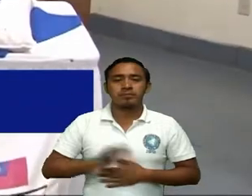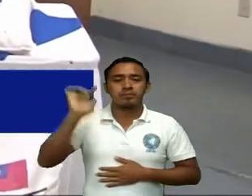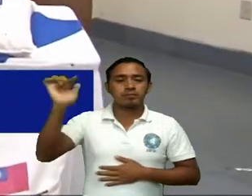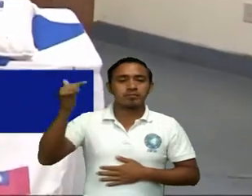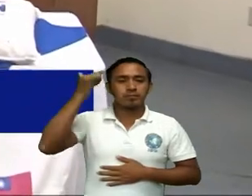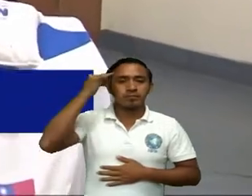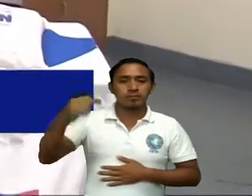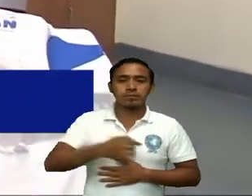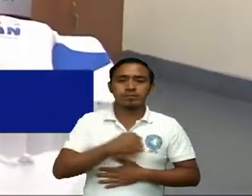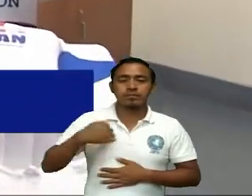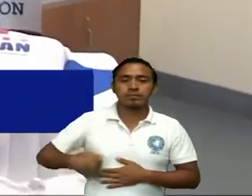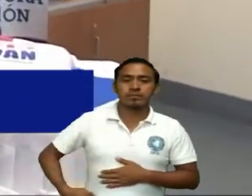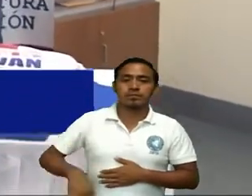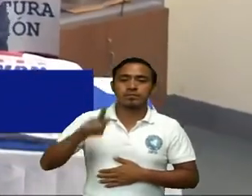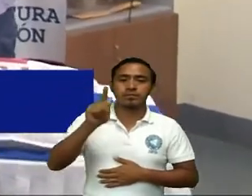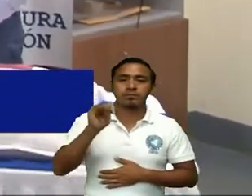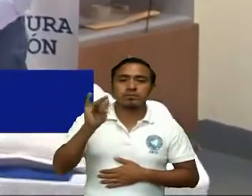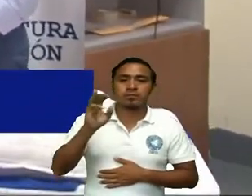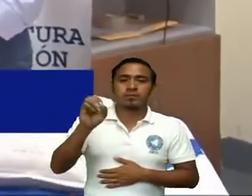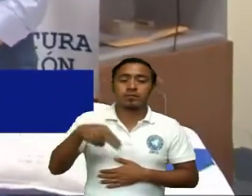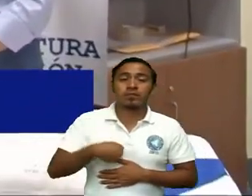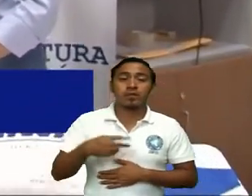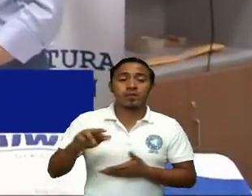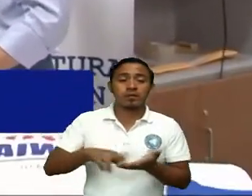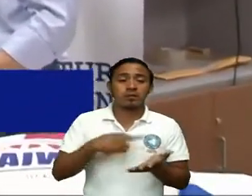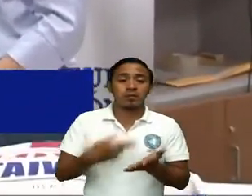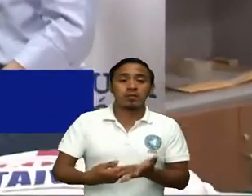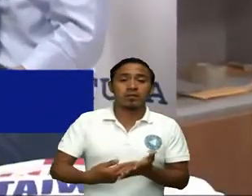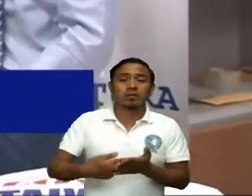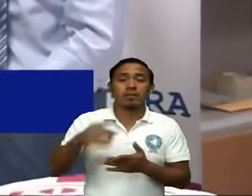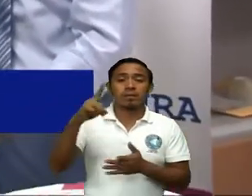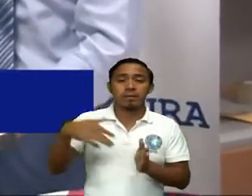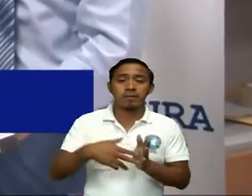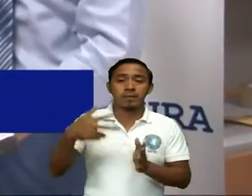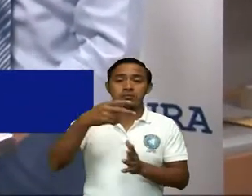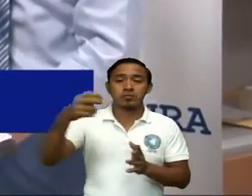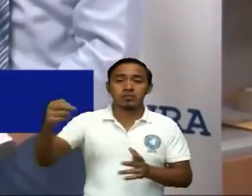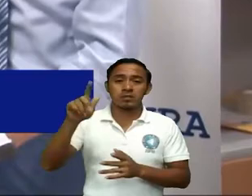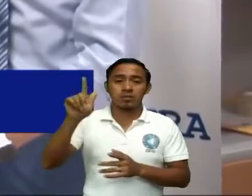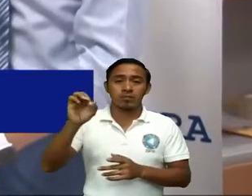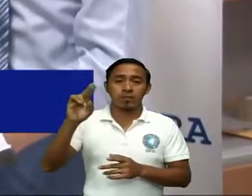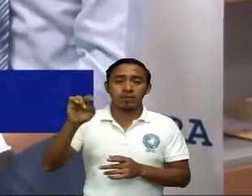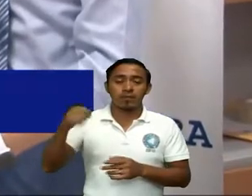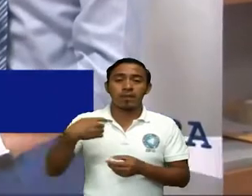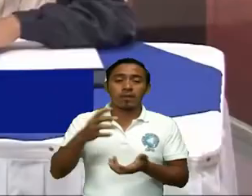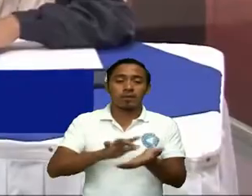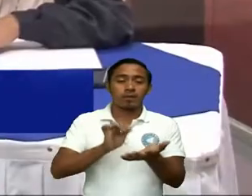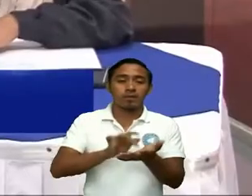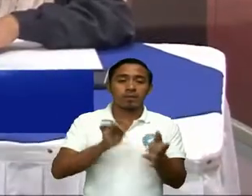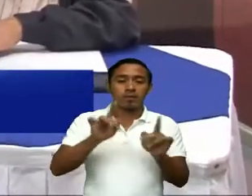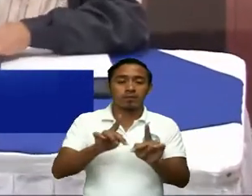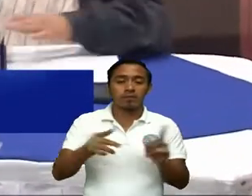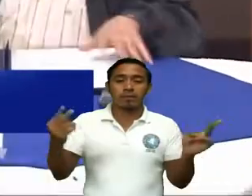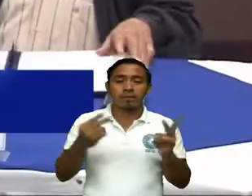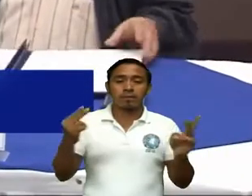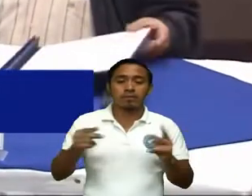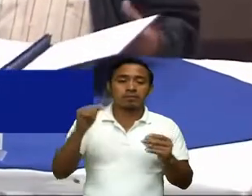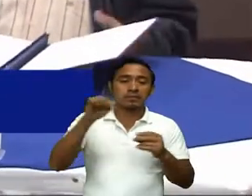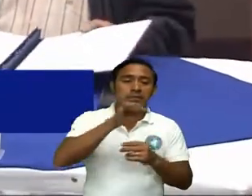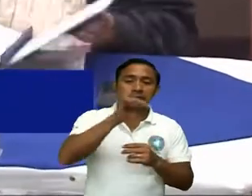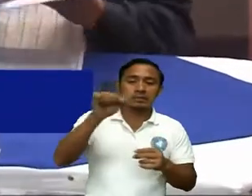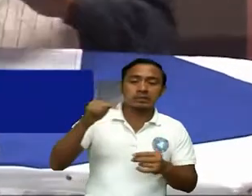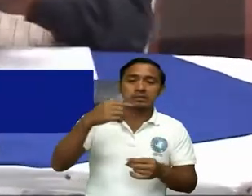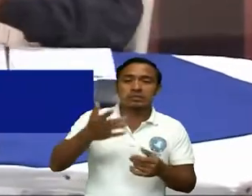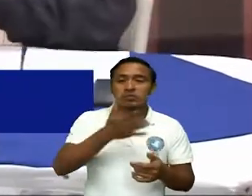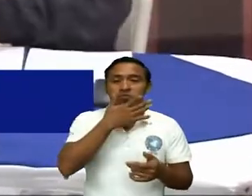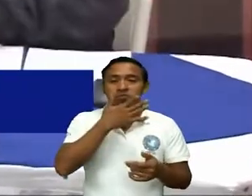Gobierno de China-Taiwán dona 1.800 toneladas métricas de arroz que serán destinadas a personas que viven en situación de riesgo